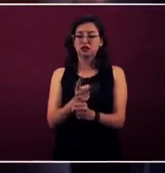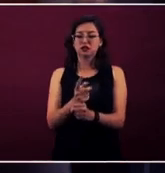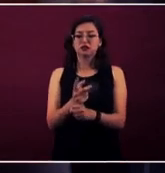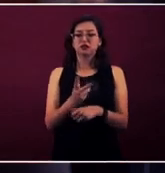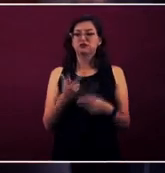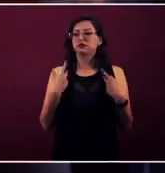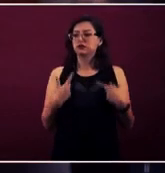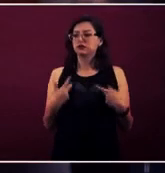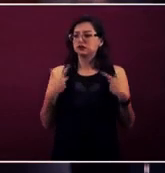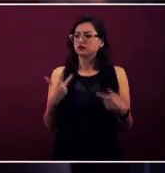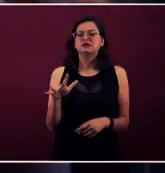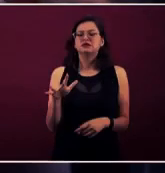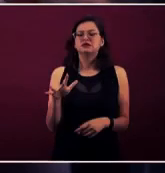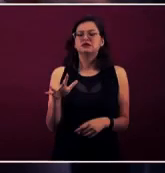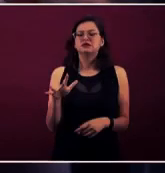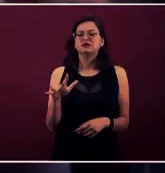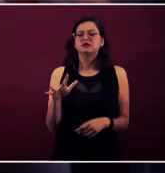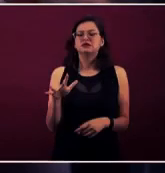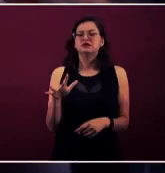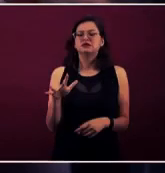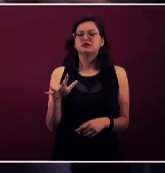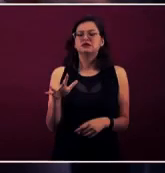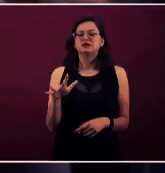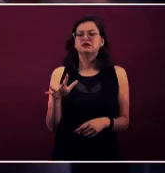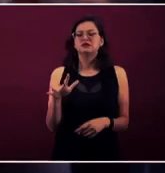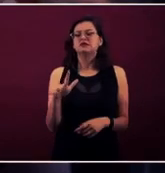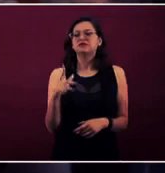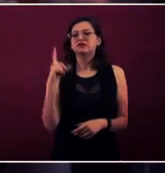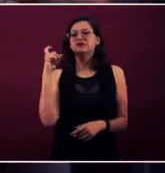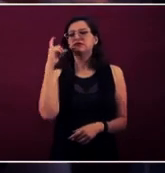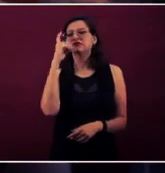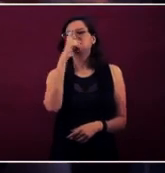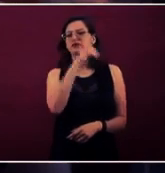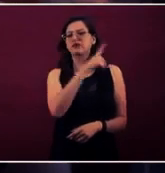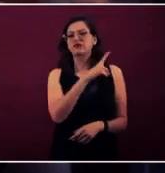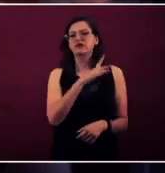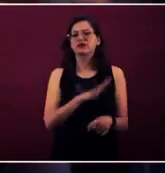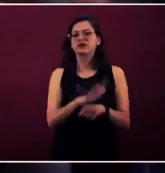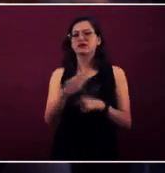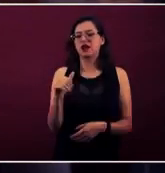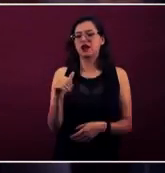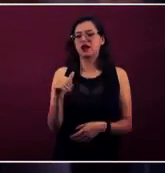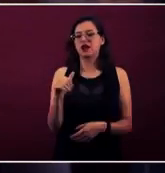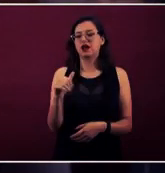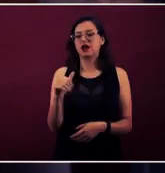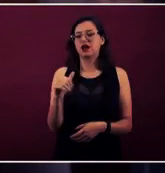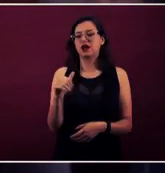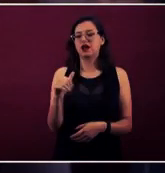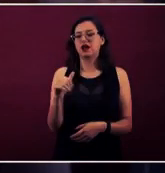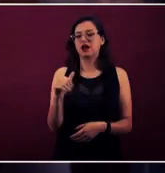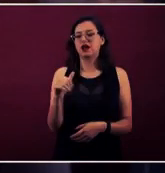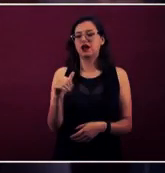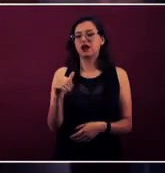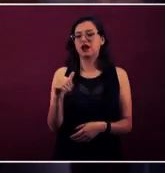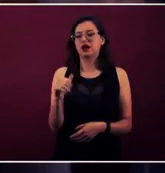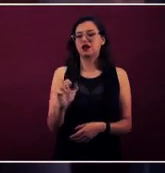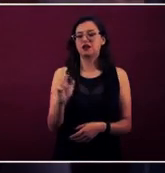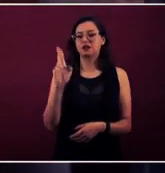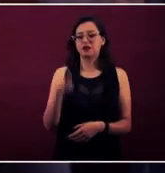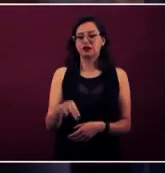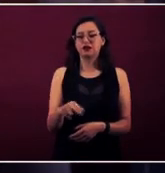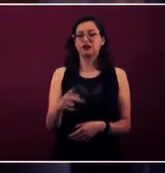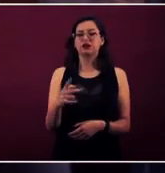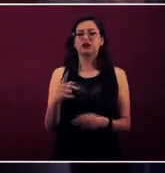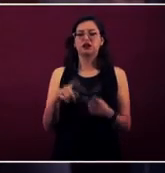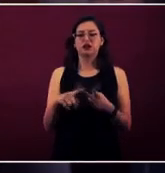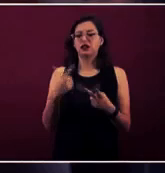con la población que está viviendo en esa parte de ahí. Me estoy refiriendo a Ciudad Miguel Alemán, a Los